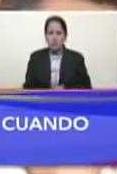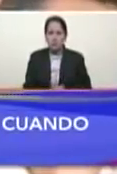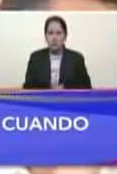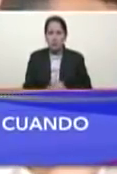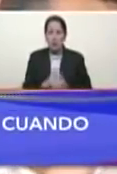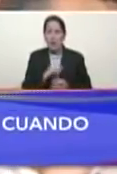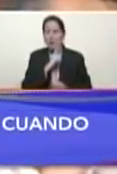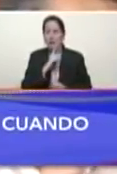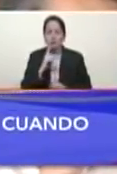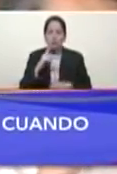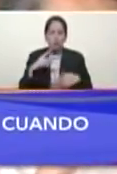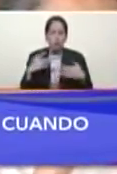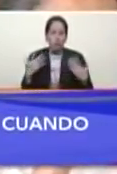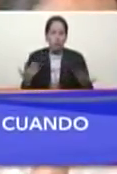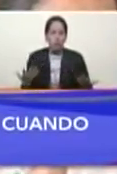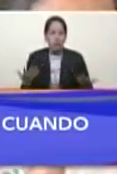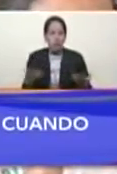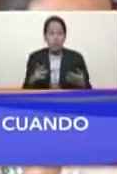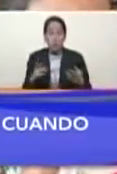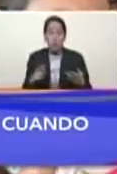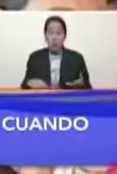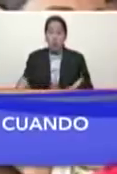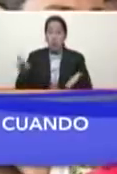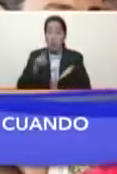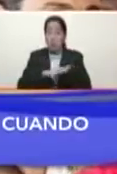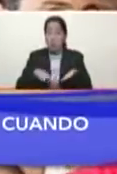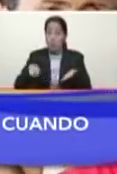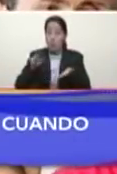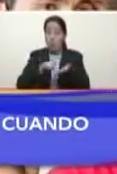un plan de renovación,